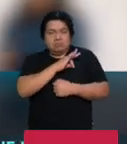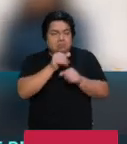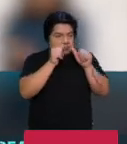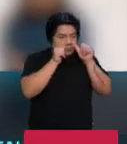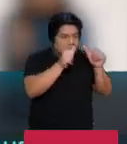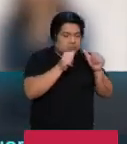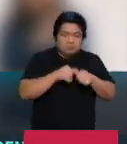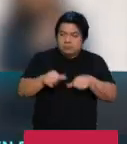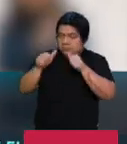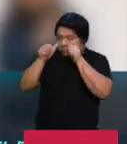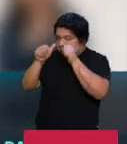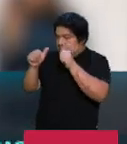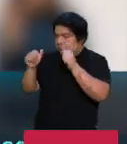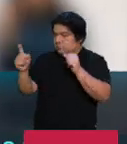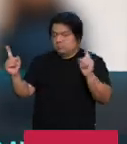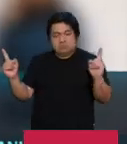atender